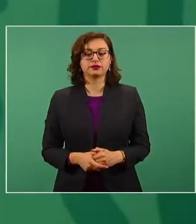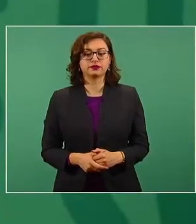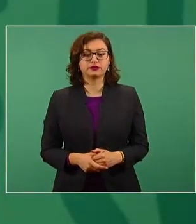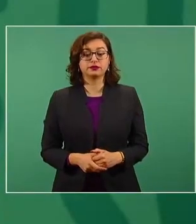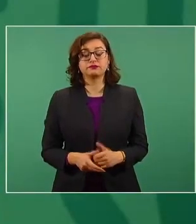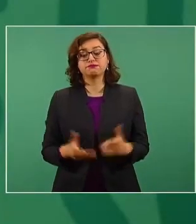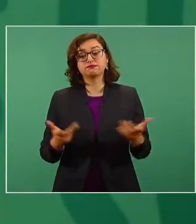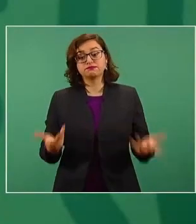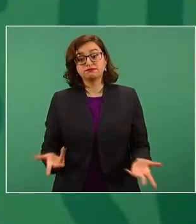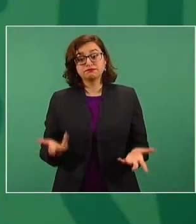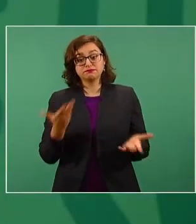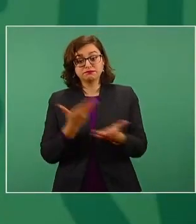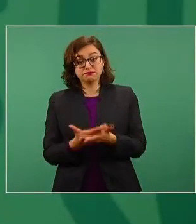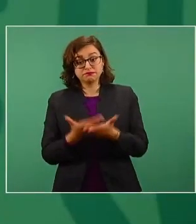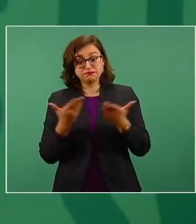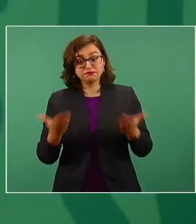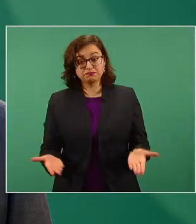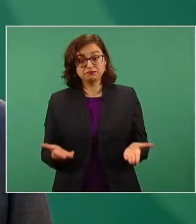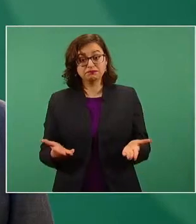ahora no,